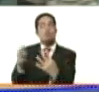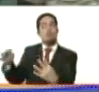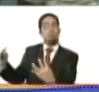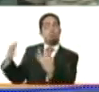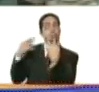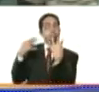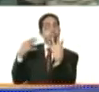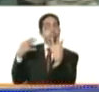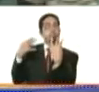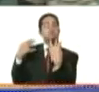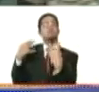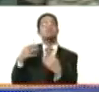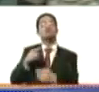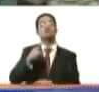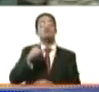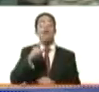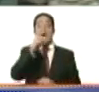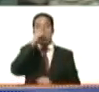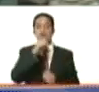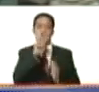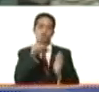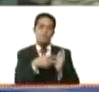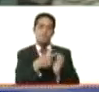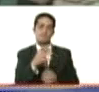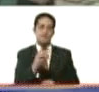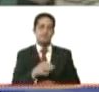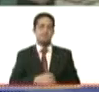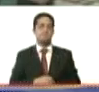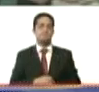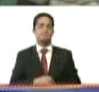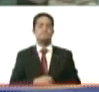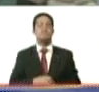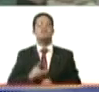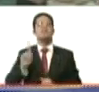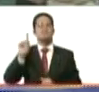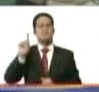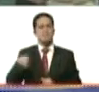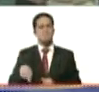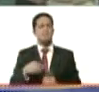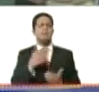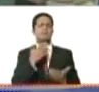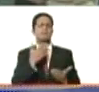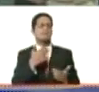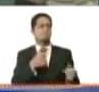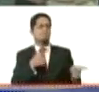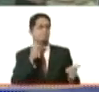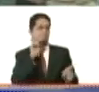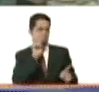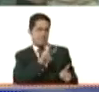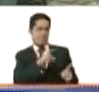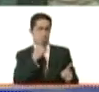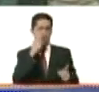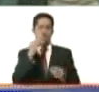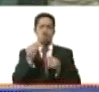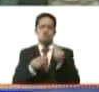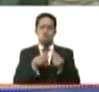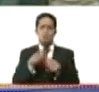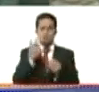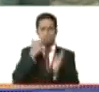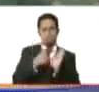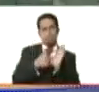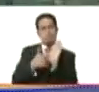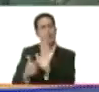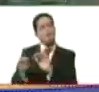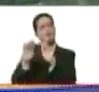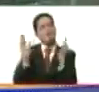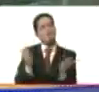2020, busquemos también que el mundo quede asombrado de cómo esta patria reverdece y se recupera